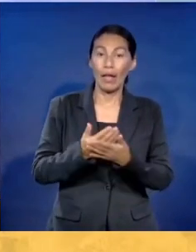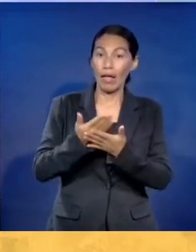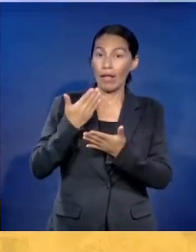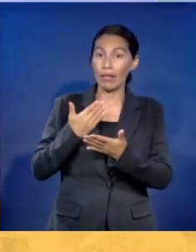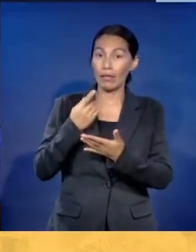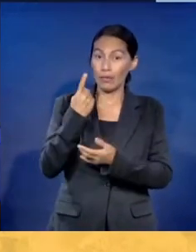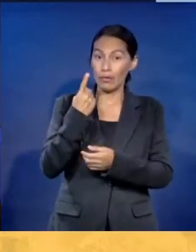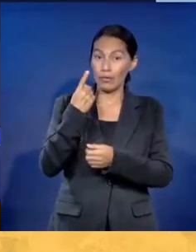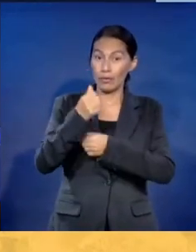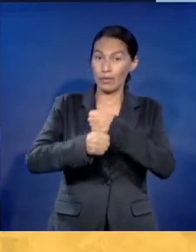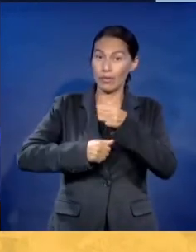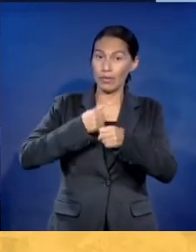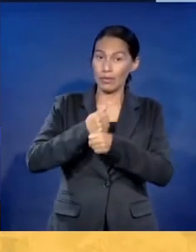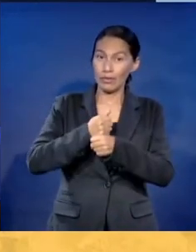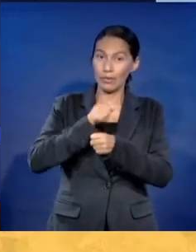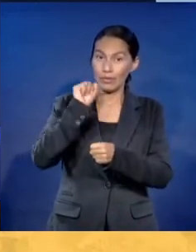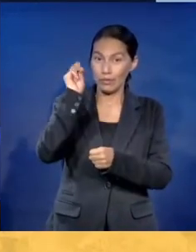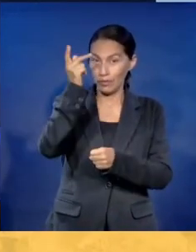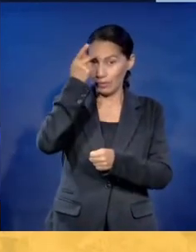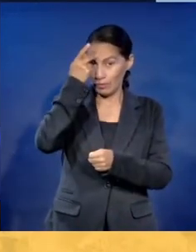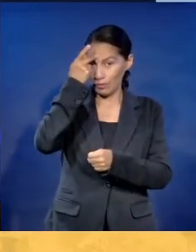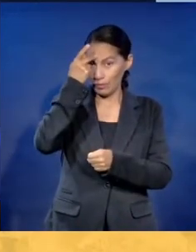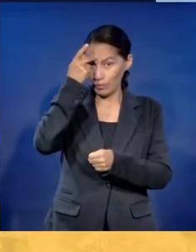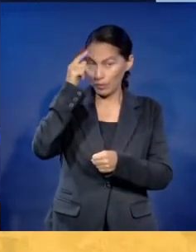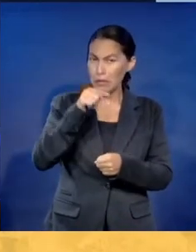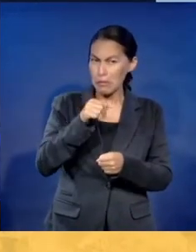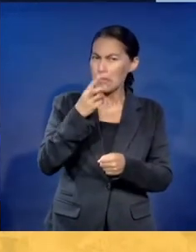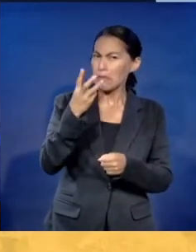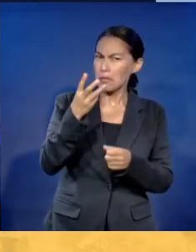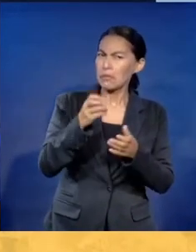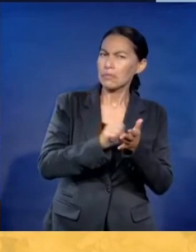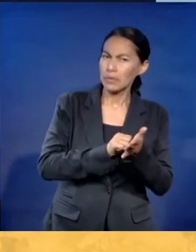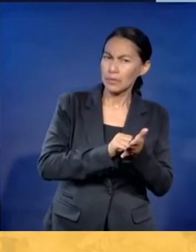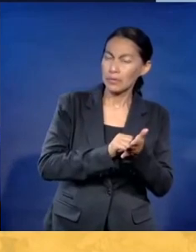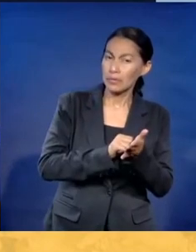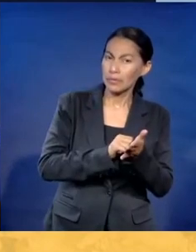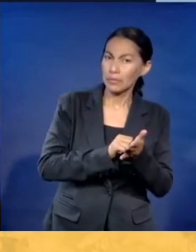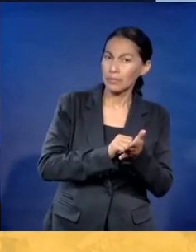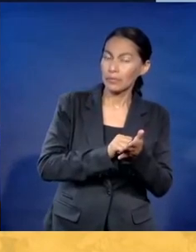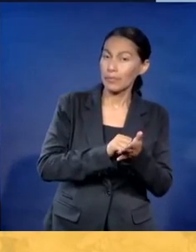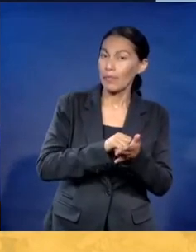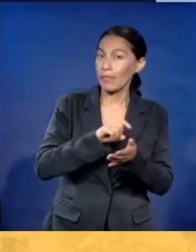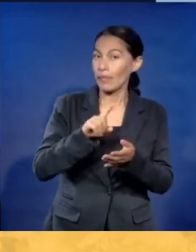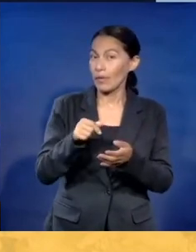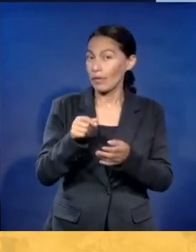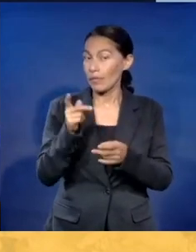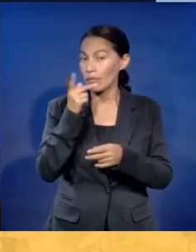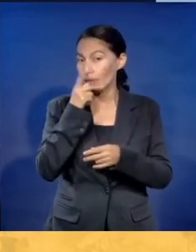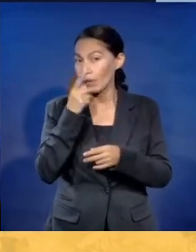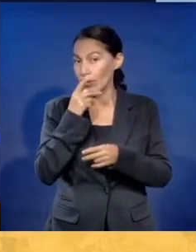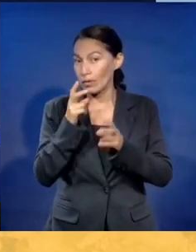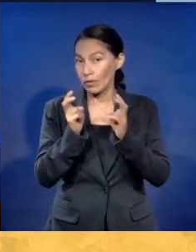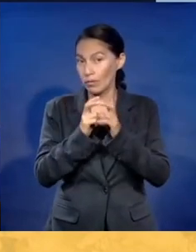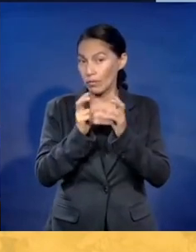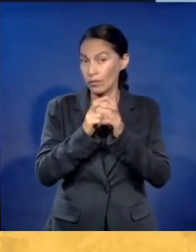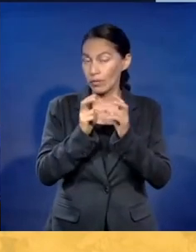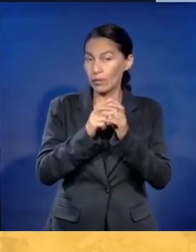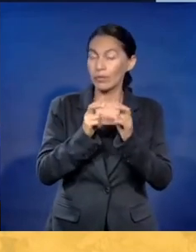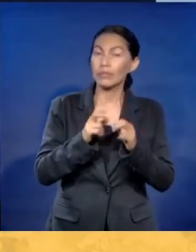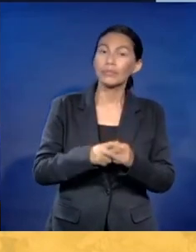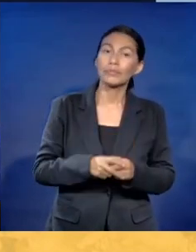tres meses los disfruté allí pero a los tres meses de ese año el pastor de Tampico Norte El pastor exigió